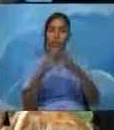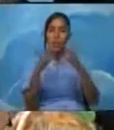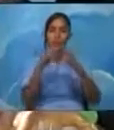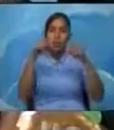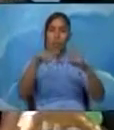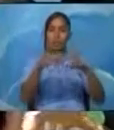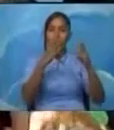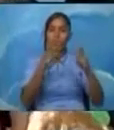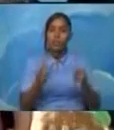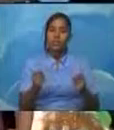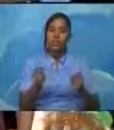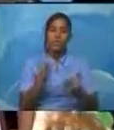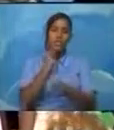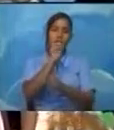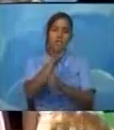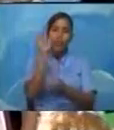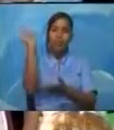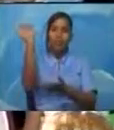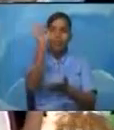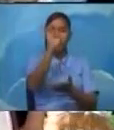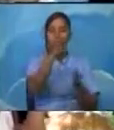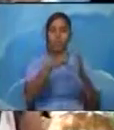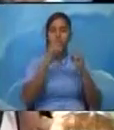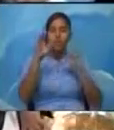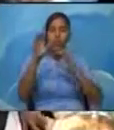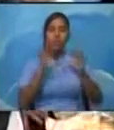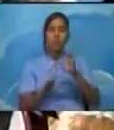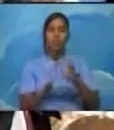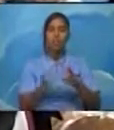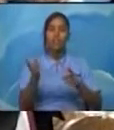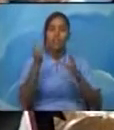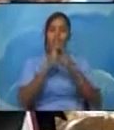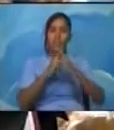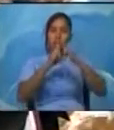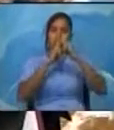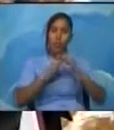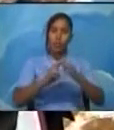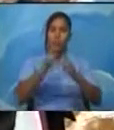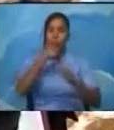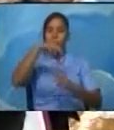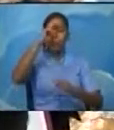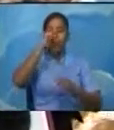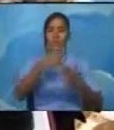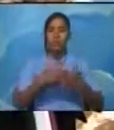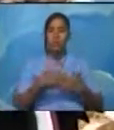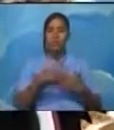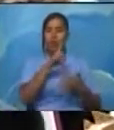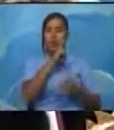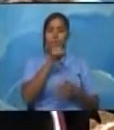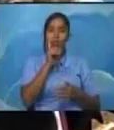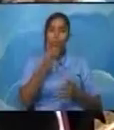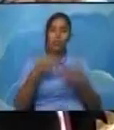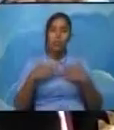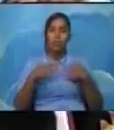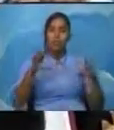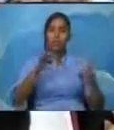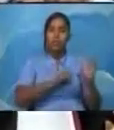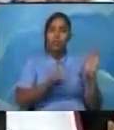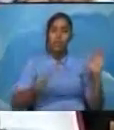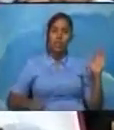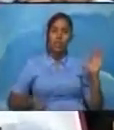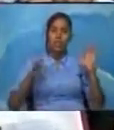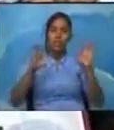noble tarea de llevar el evangelio por todas partes. Te lo ruego, Padre mío, en el nombre de mi Señor y mi